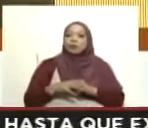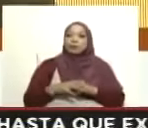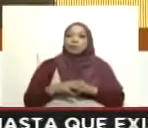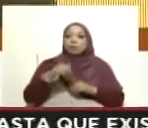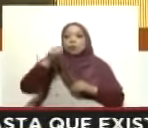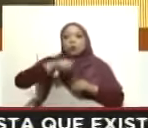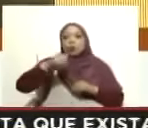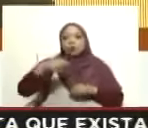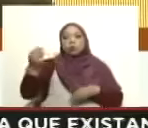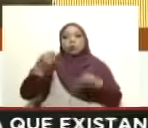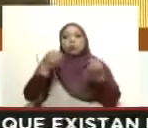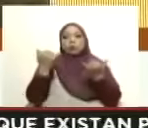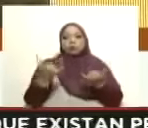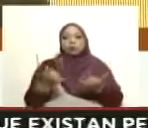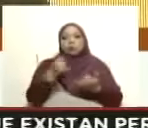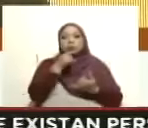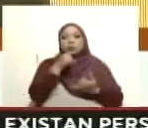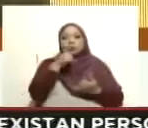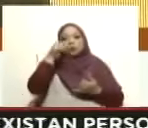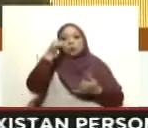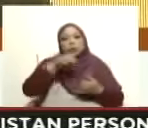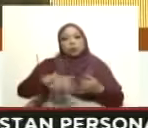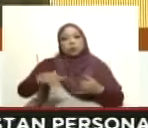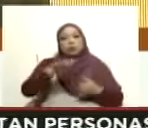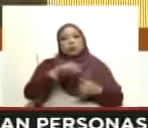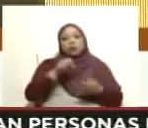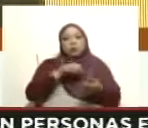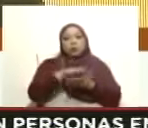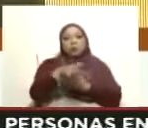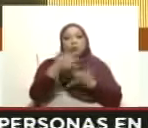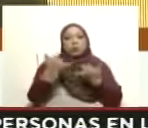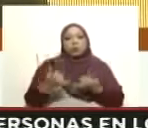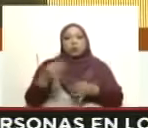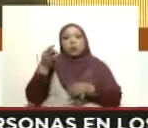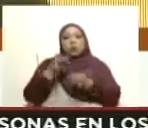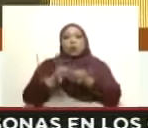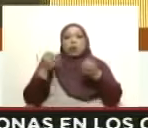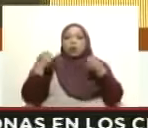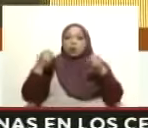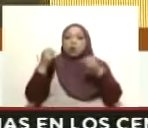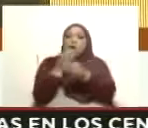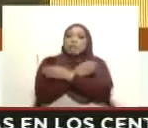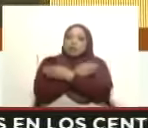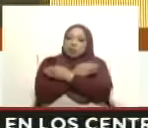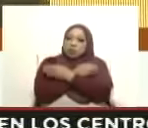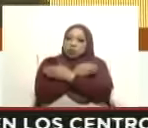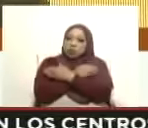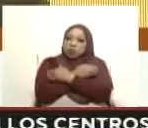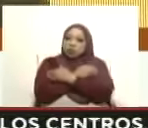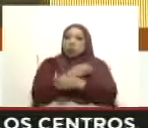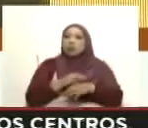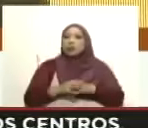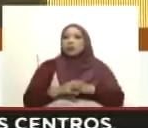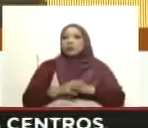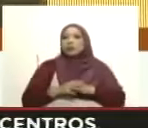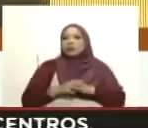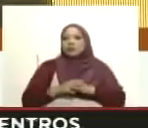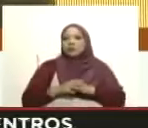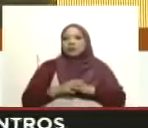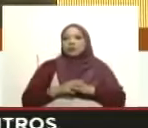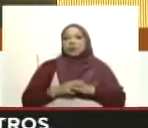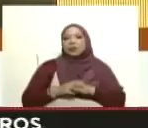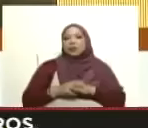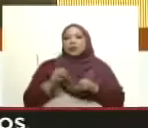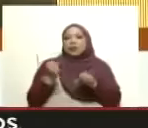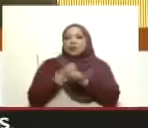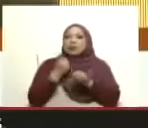Y hoy ha tenido una de verdad un despliegue exitoso yo felicito a a Pedro Infante